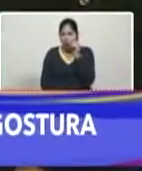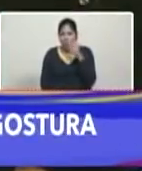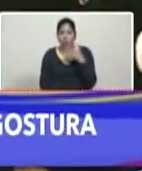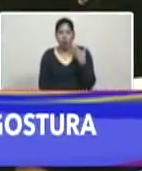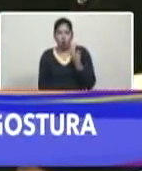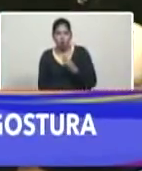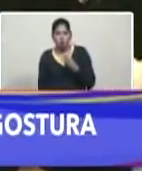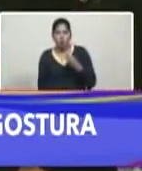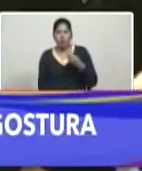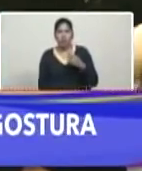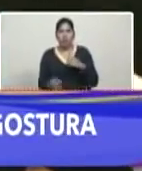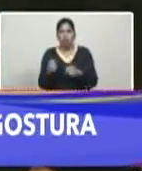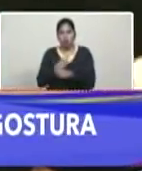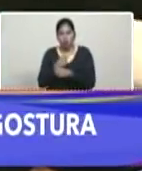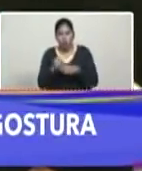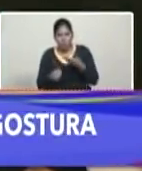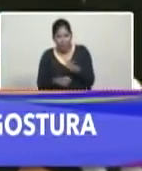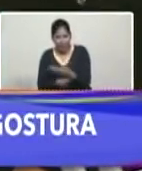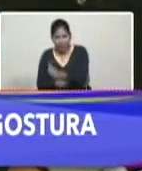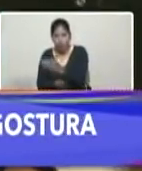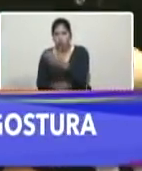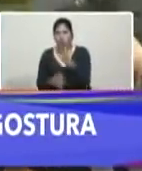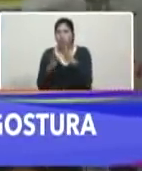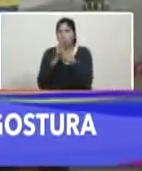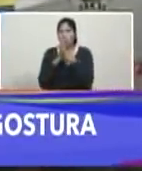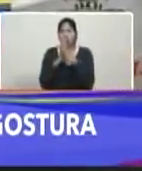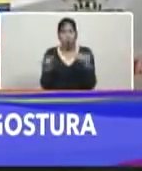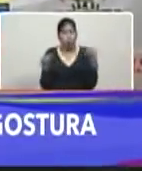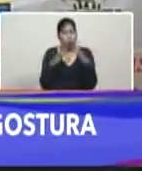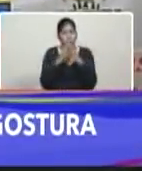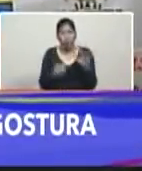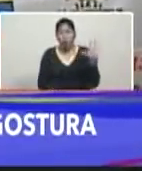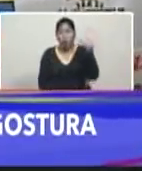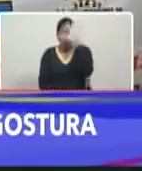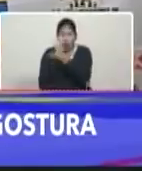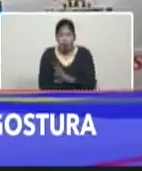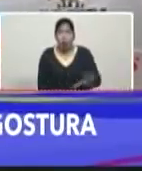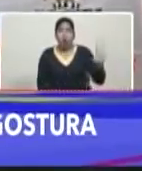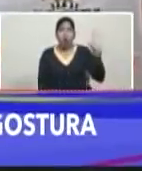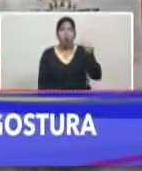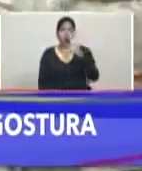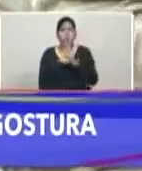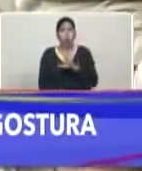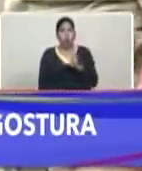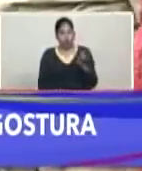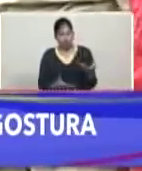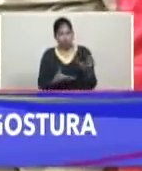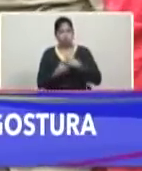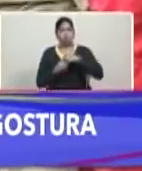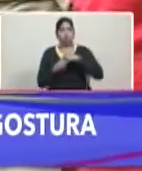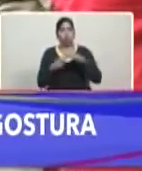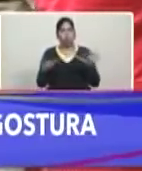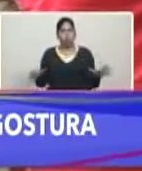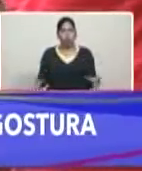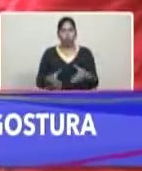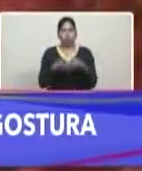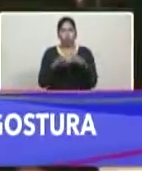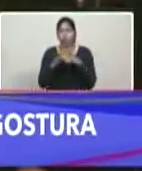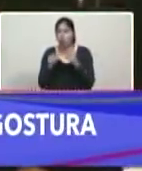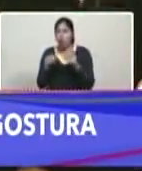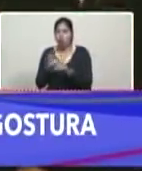juventud, del gran polo patriótico, las fuerzas sociales,